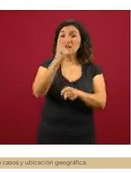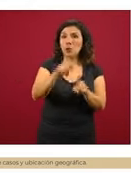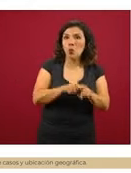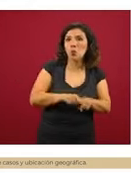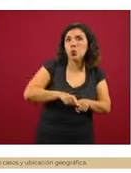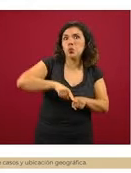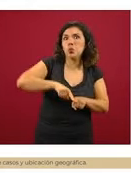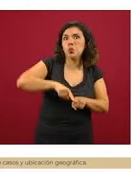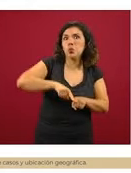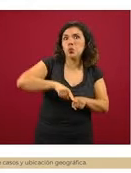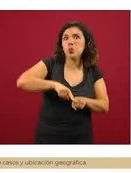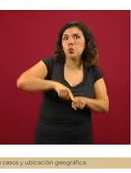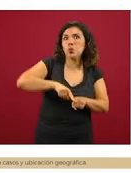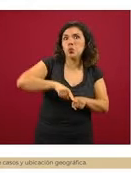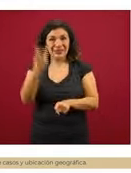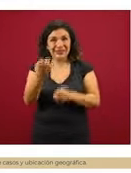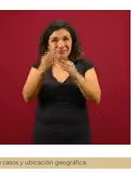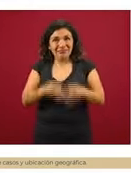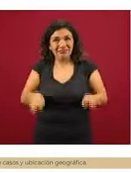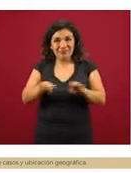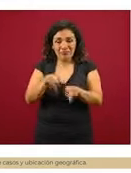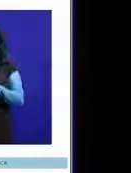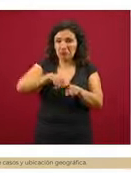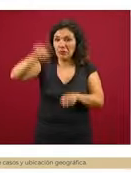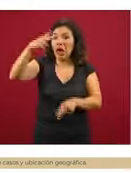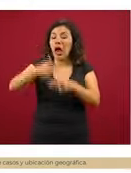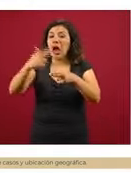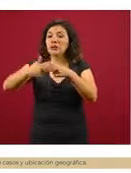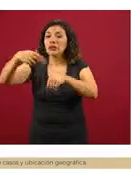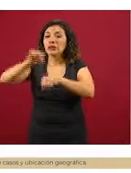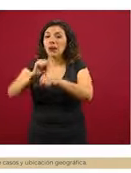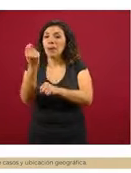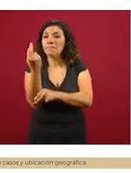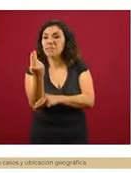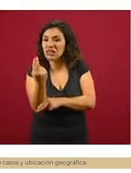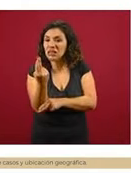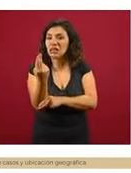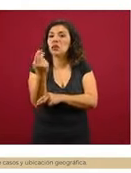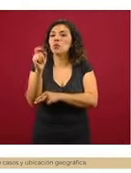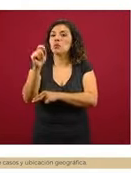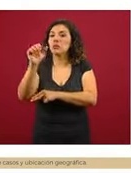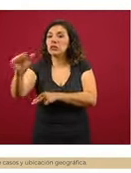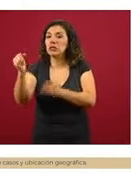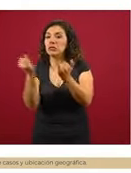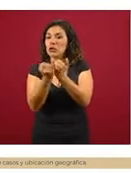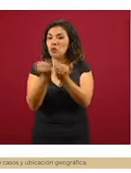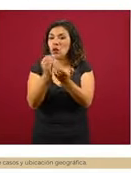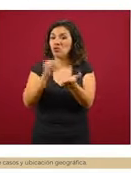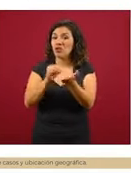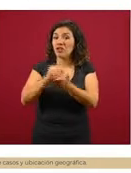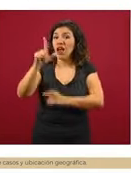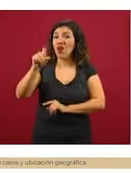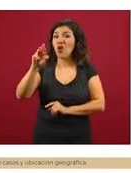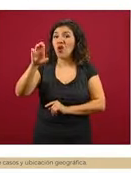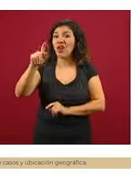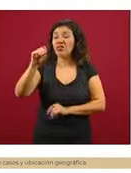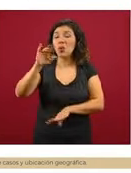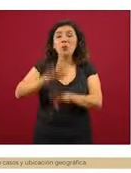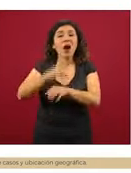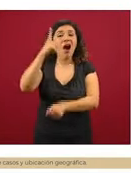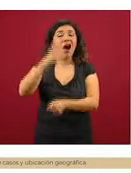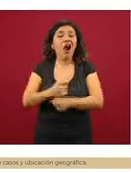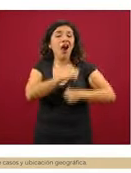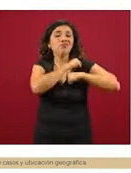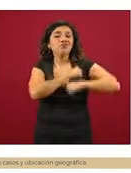ascenso importante que de hecho continúa hasta la semana 25 y 26, Loreto es el que contribuye con una